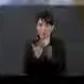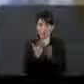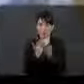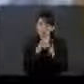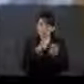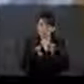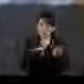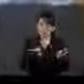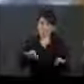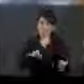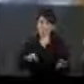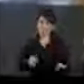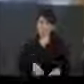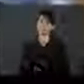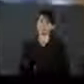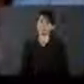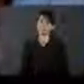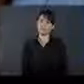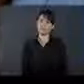Voy a estudiar ingeniería.